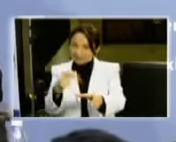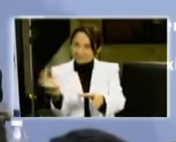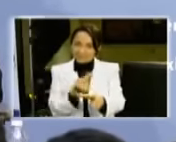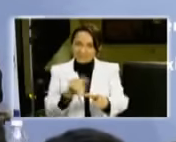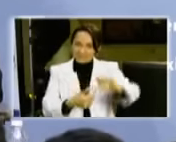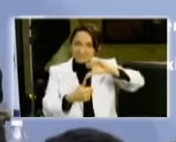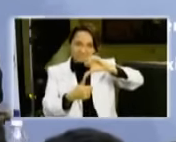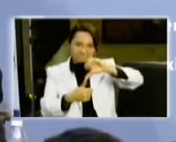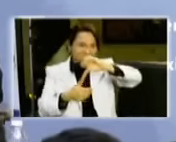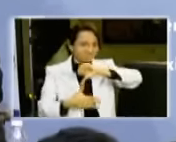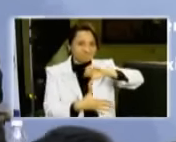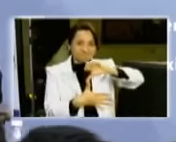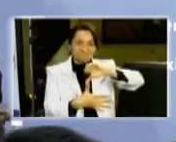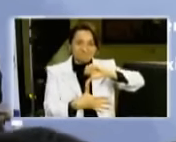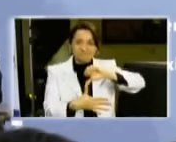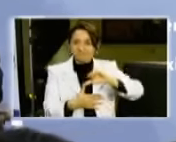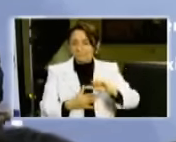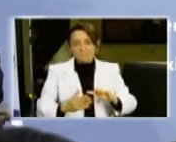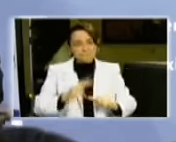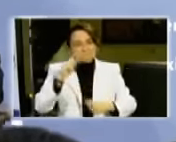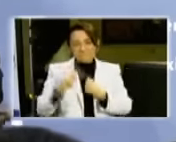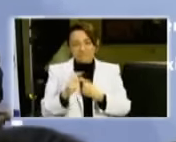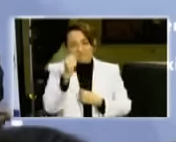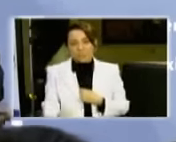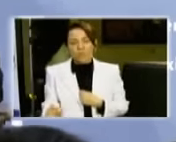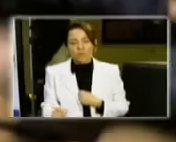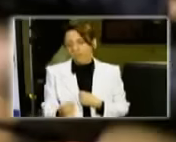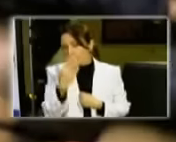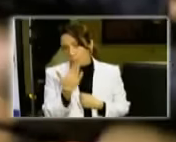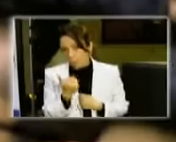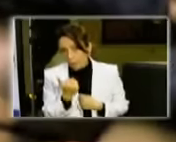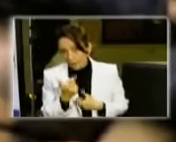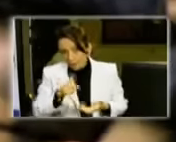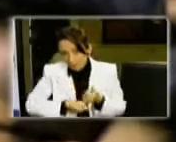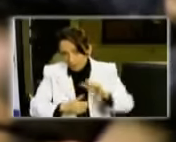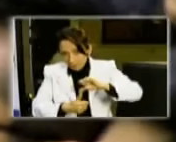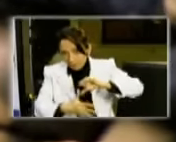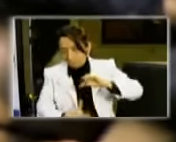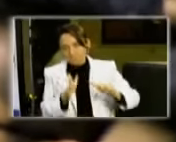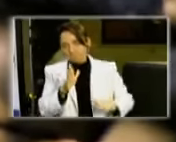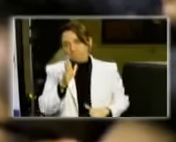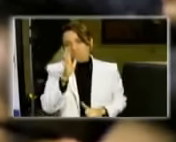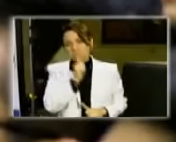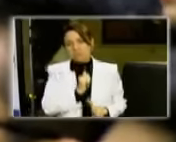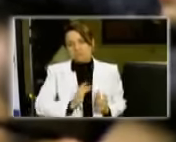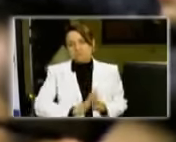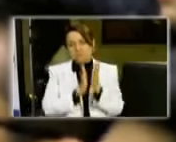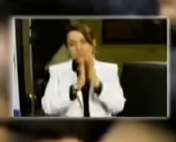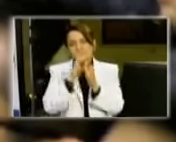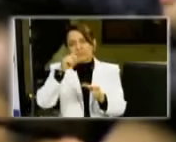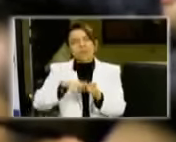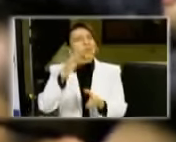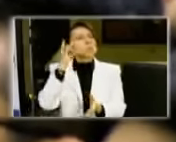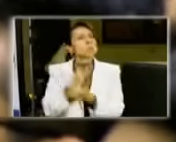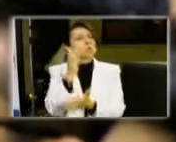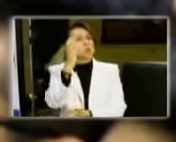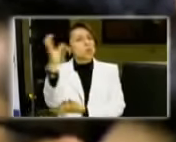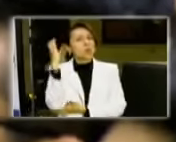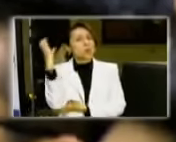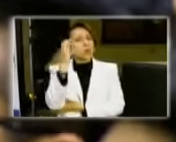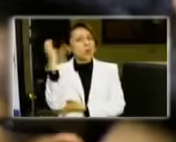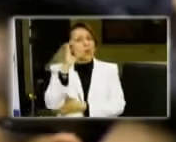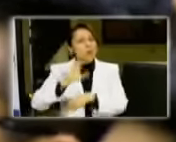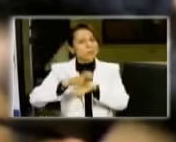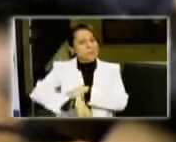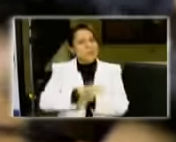la ventaja de ser de la APEC también los 4. Menos Colombia, que quiere ingresar, pero seguramente va a ingresar en unos 2